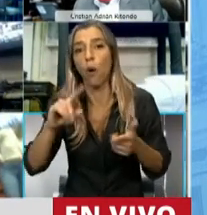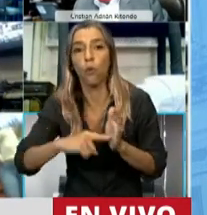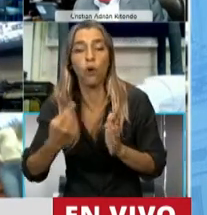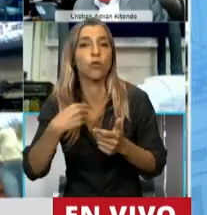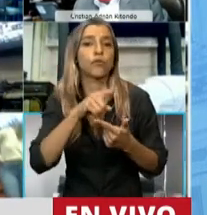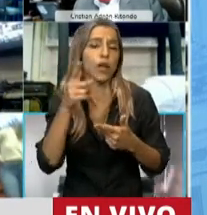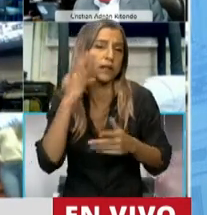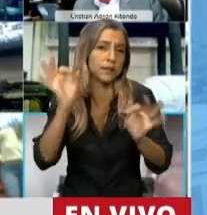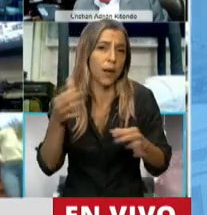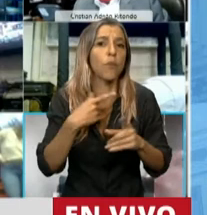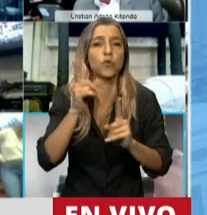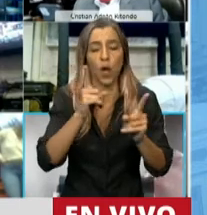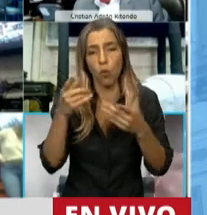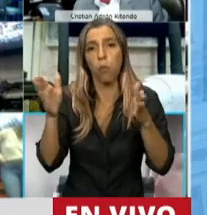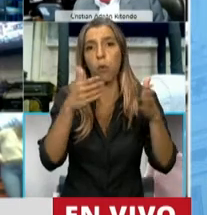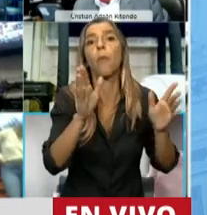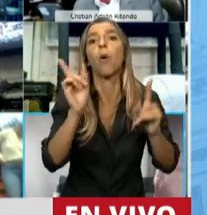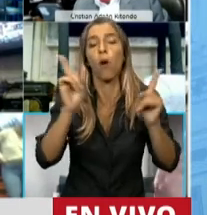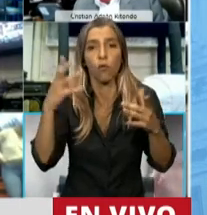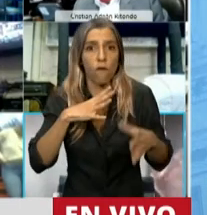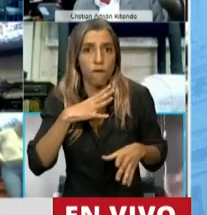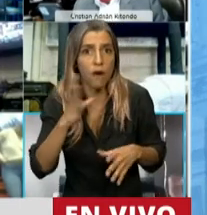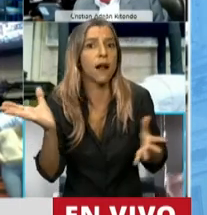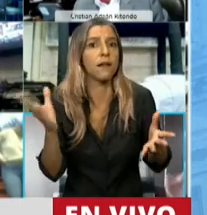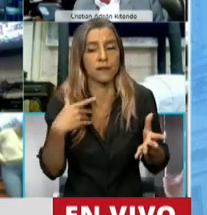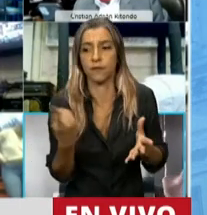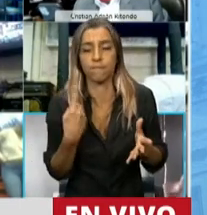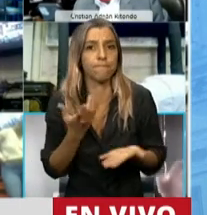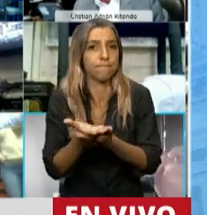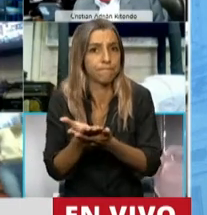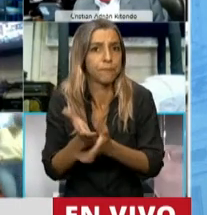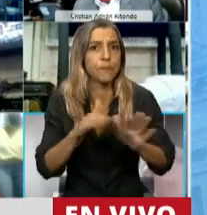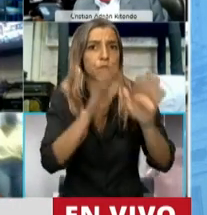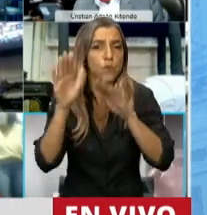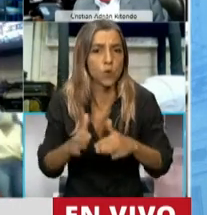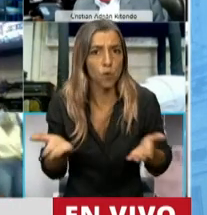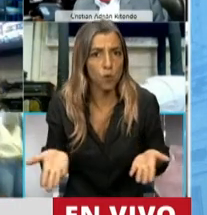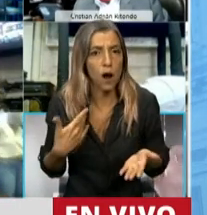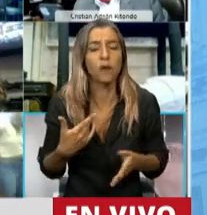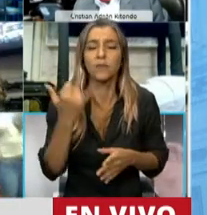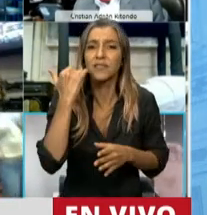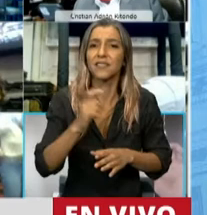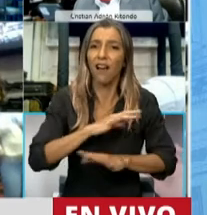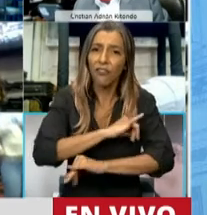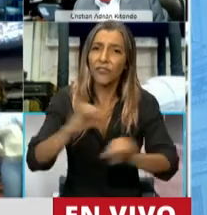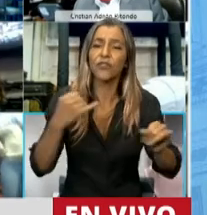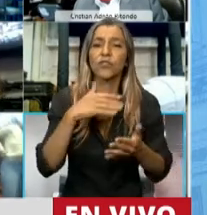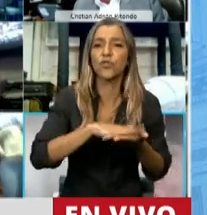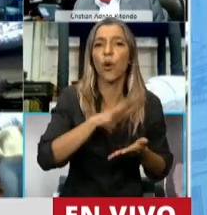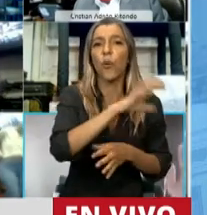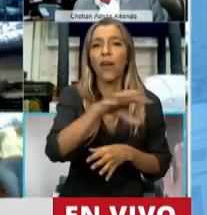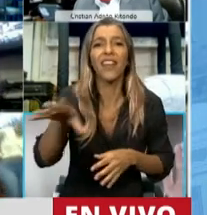provincias argentinas. Mire, la Asociación Civil Coherencia, que es de alcance nacional, señaló que 500 instituciones de nivel